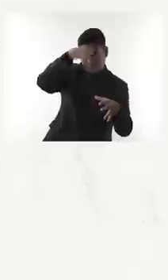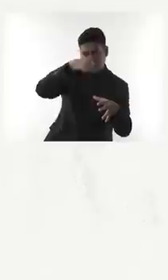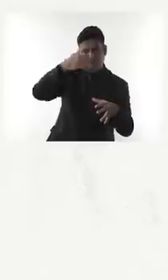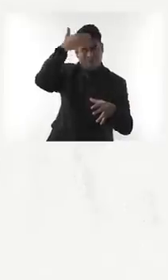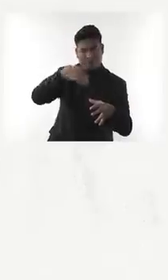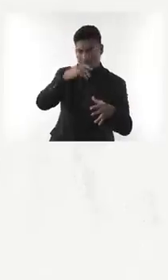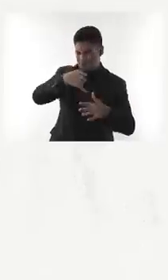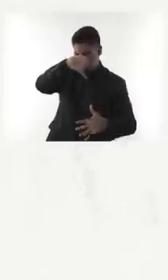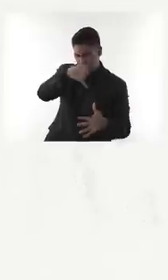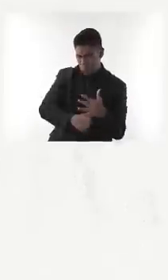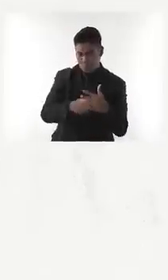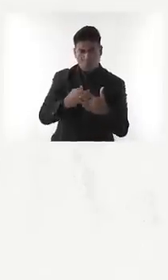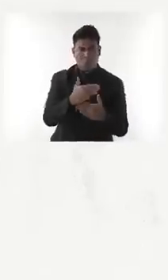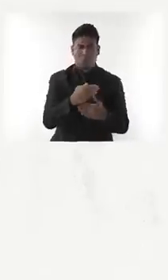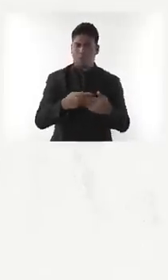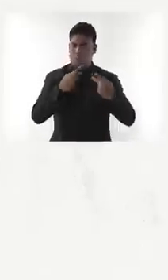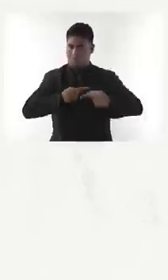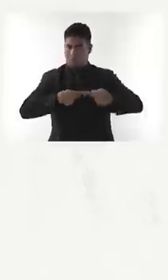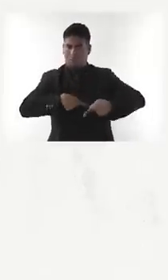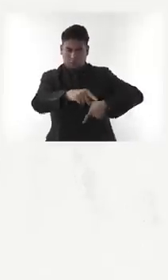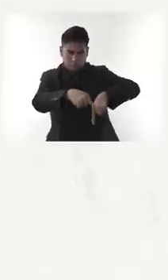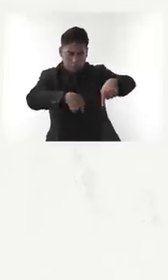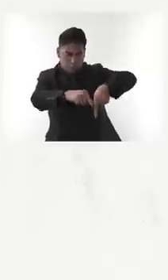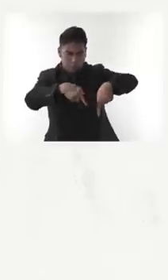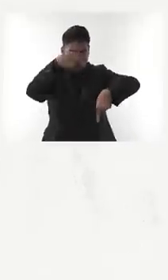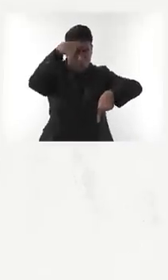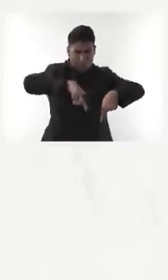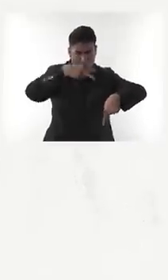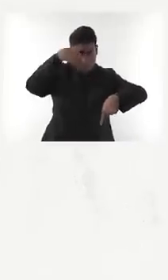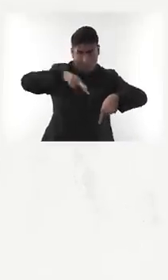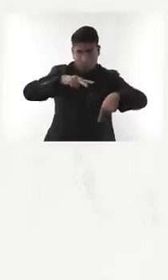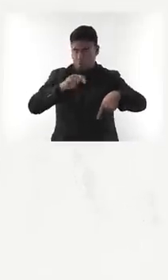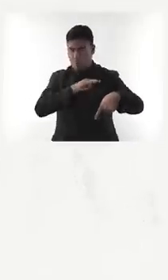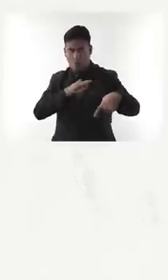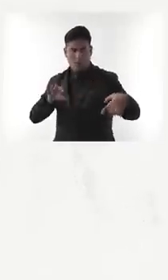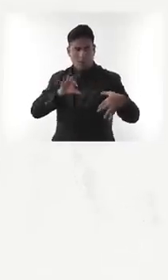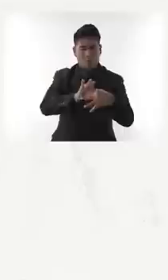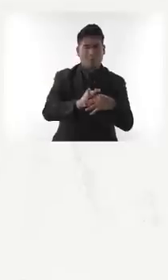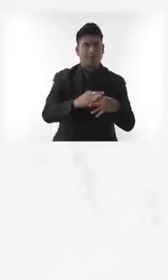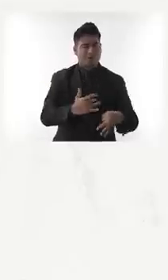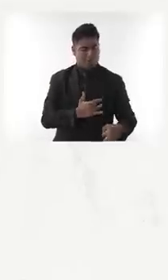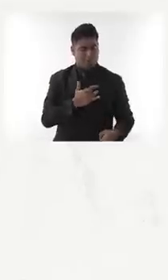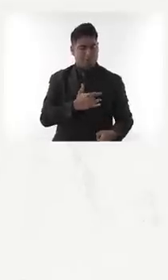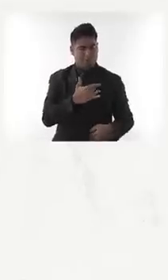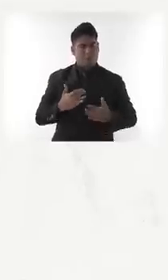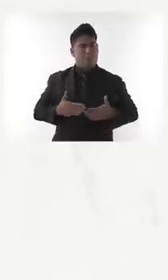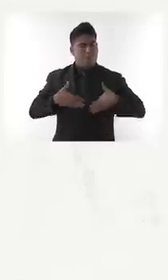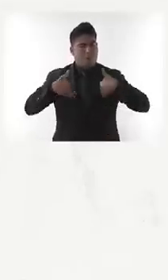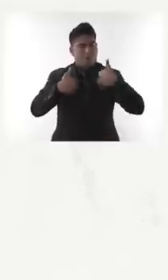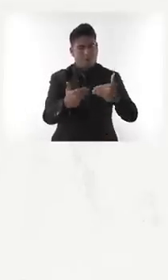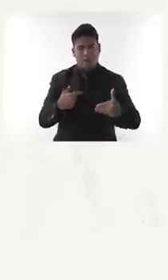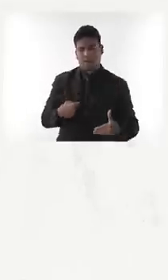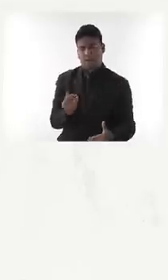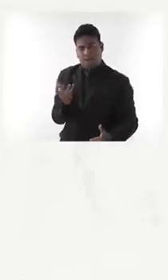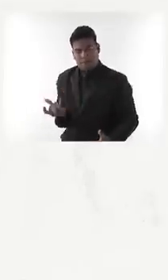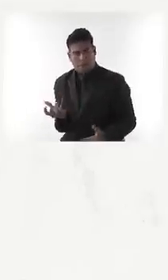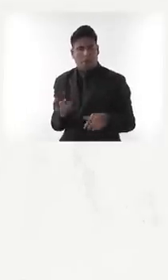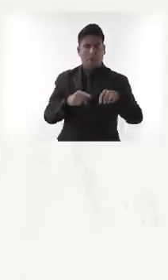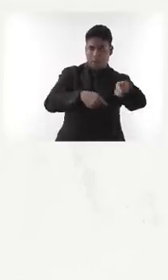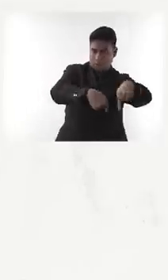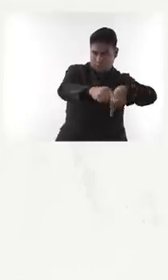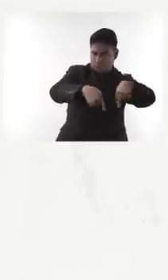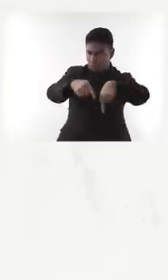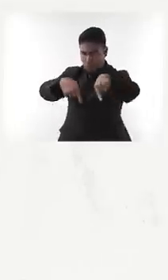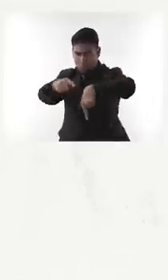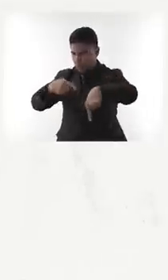mexicano, que se involucre con ellos y que provoque la confianza entre las dos partes. Nos faltó